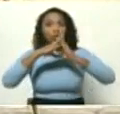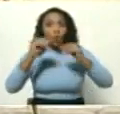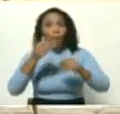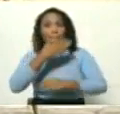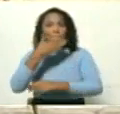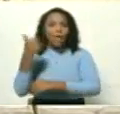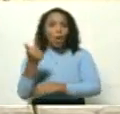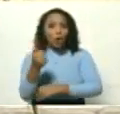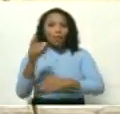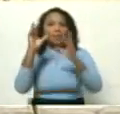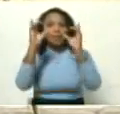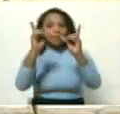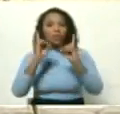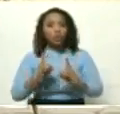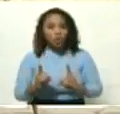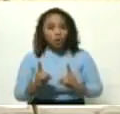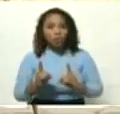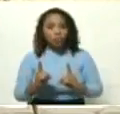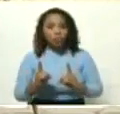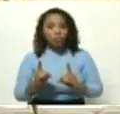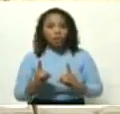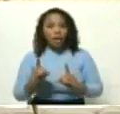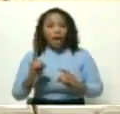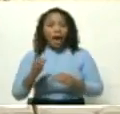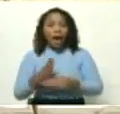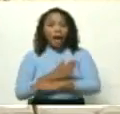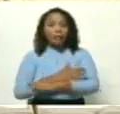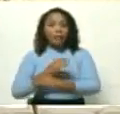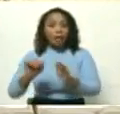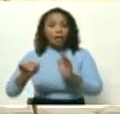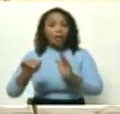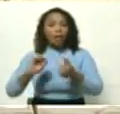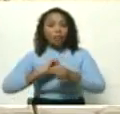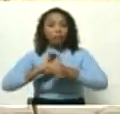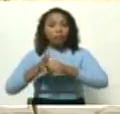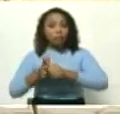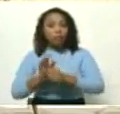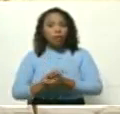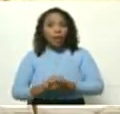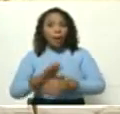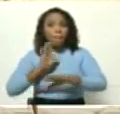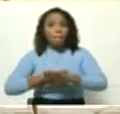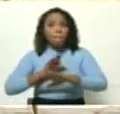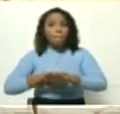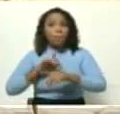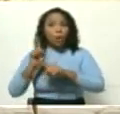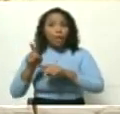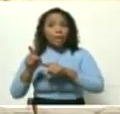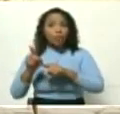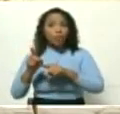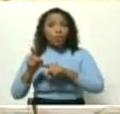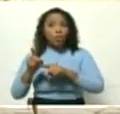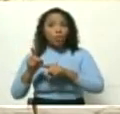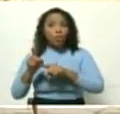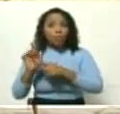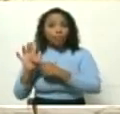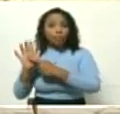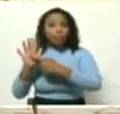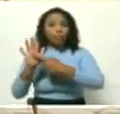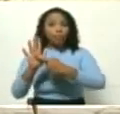mejores decisiones y las mejores condiciones ante el COVID-19. Entonces, por eso, incluso la puesta en escena